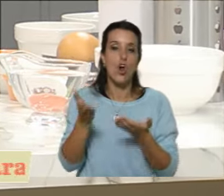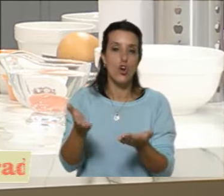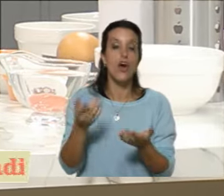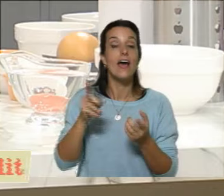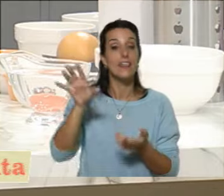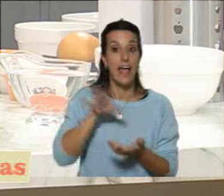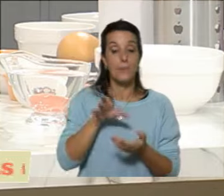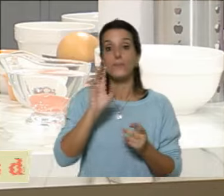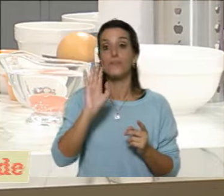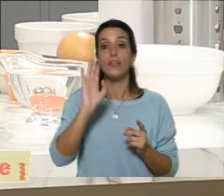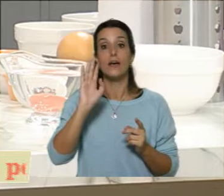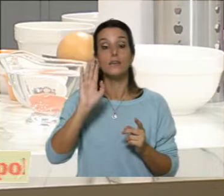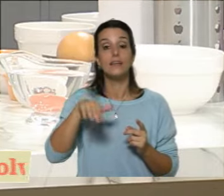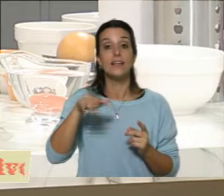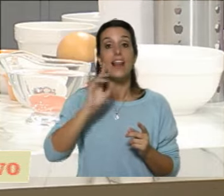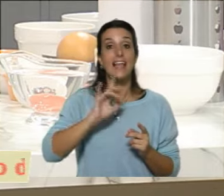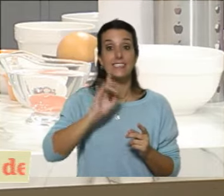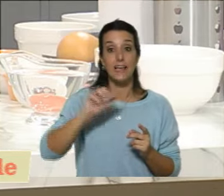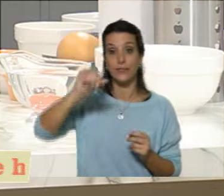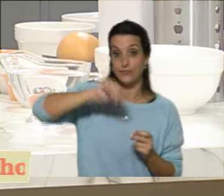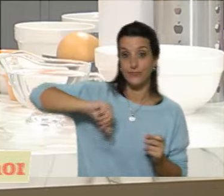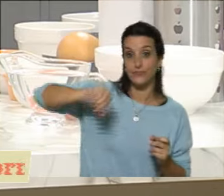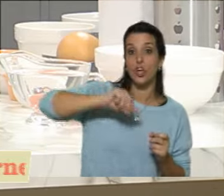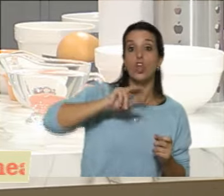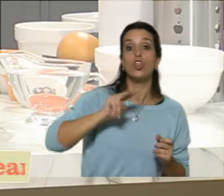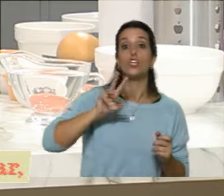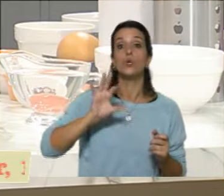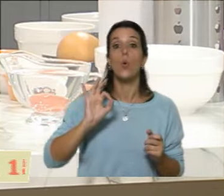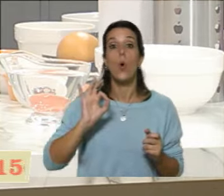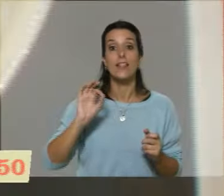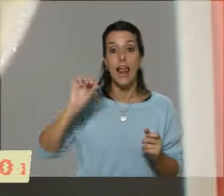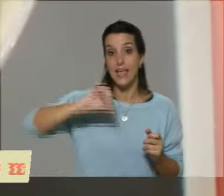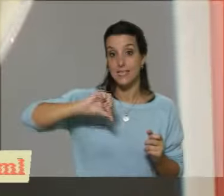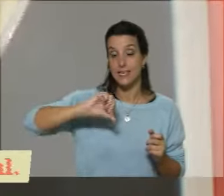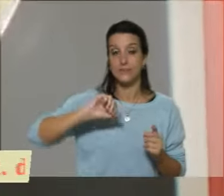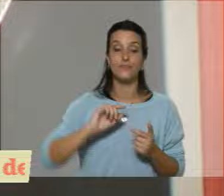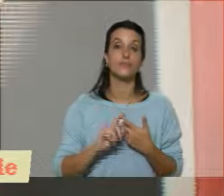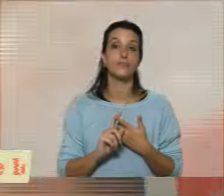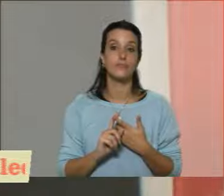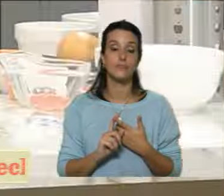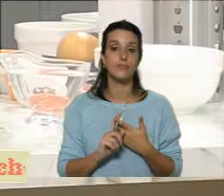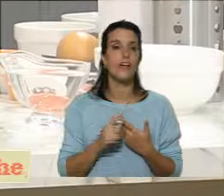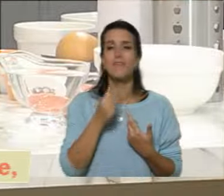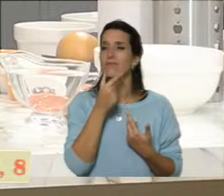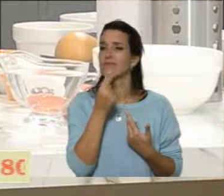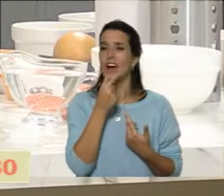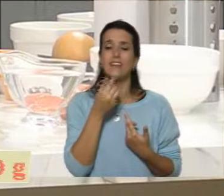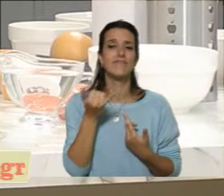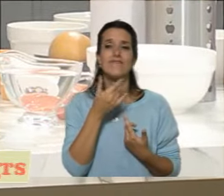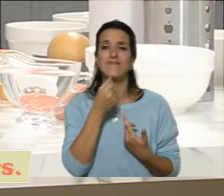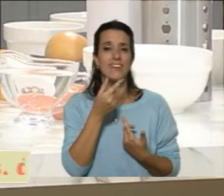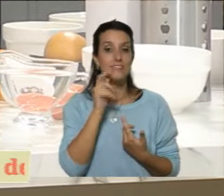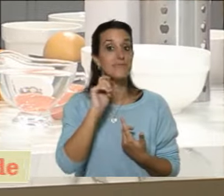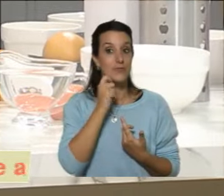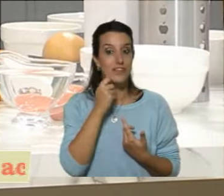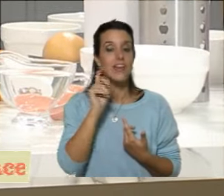Tengo acá... la leche, los 250 mililitros de leche. Es bien fácil esta pastelera, por eso me